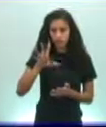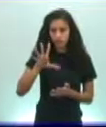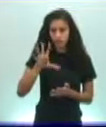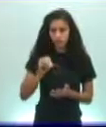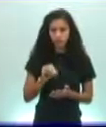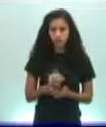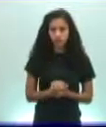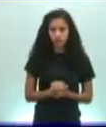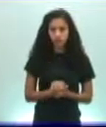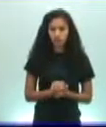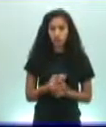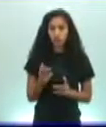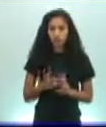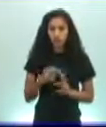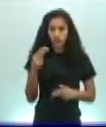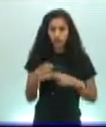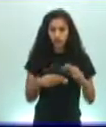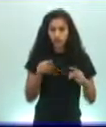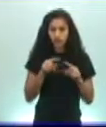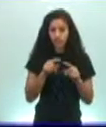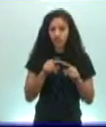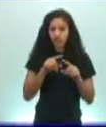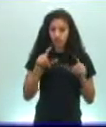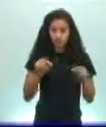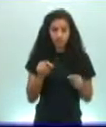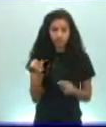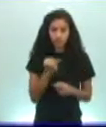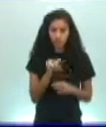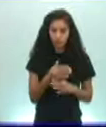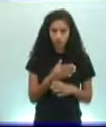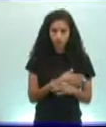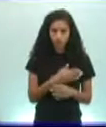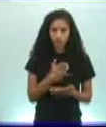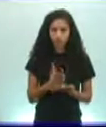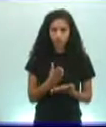158 para resolver cuadrados y raíces